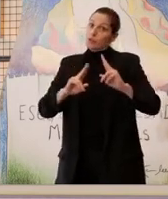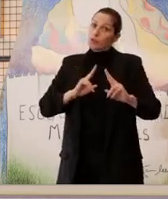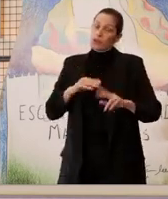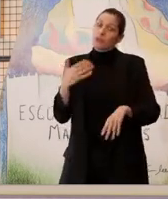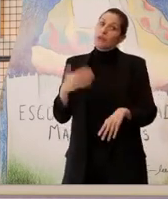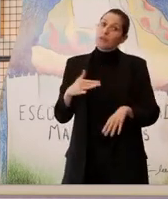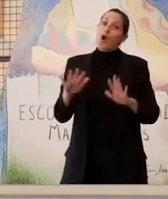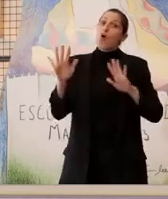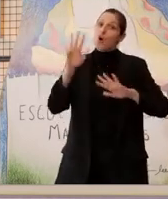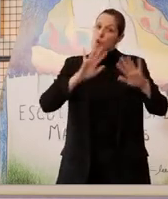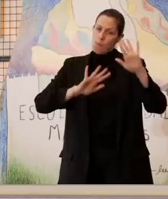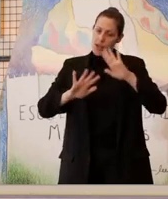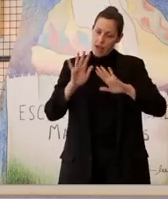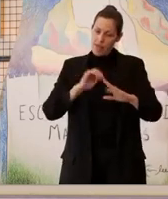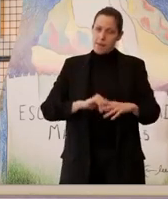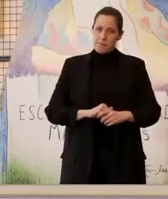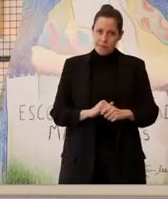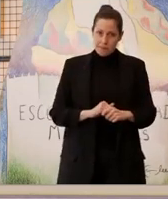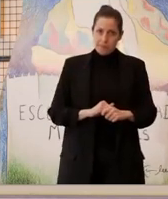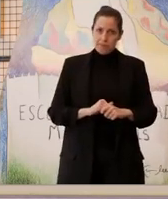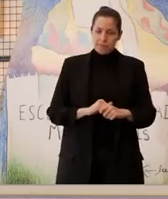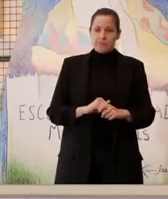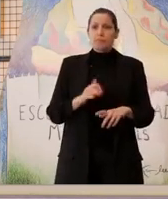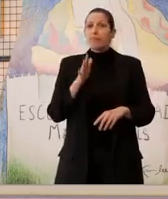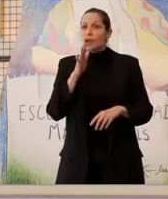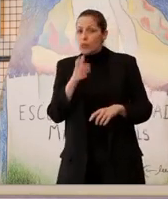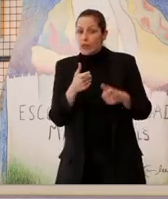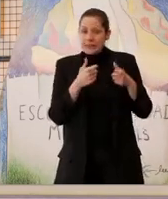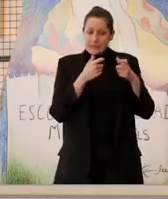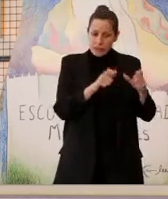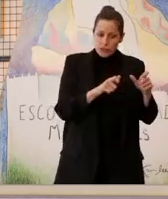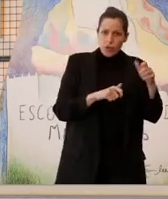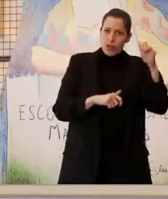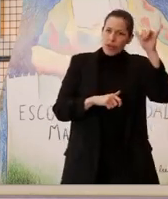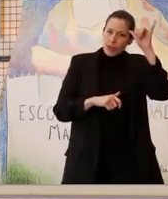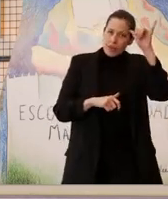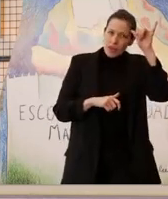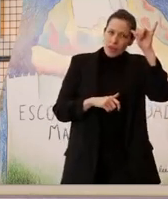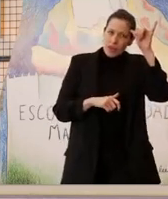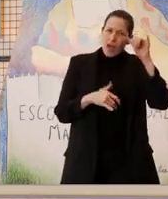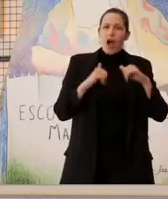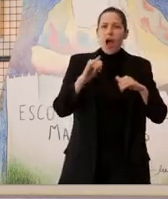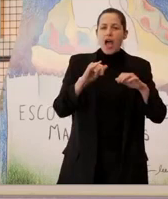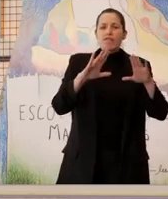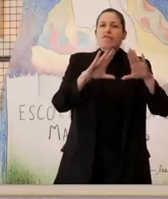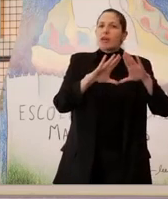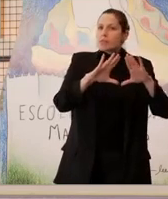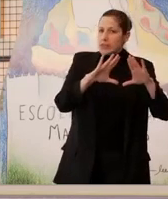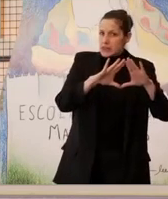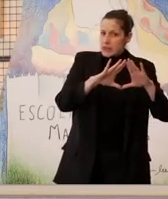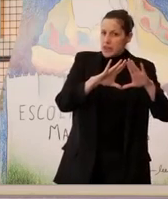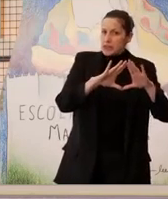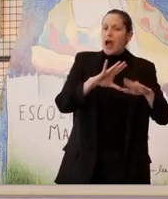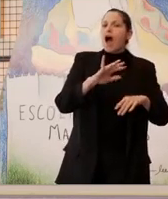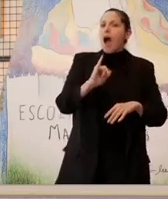es una respuesta muy complicada porque dentro de ese sector de la izquierda hay feministas y hay